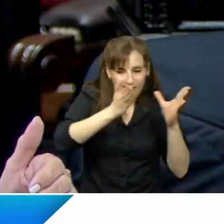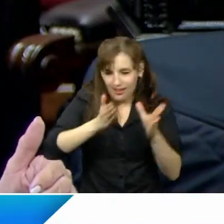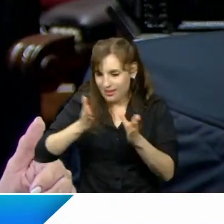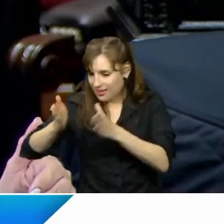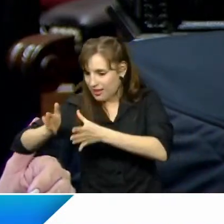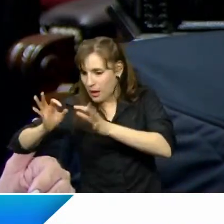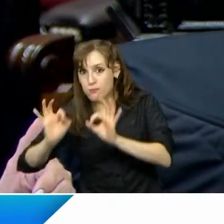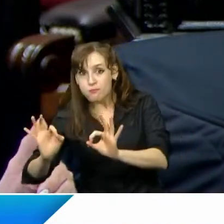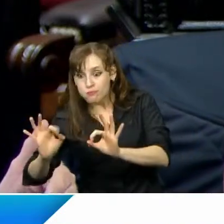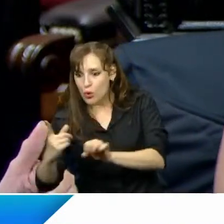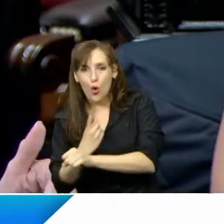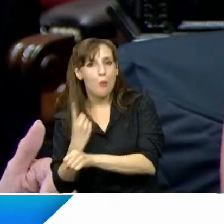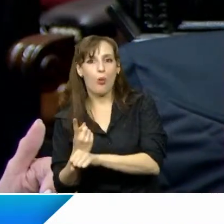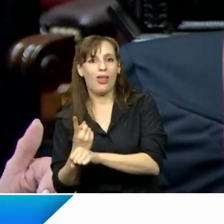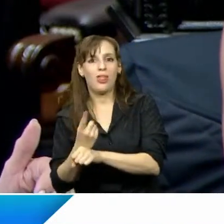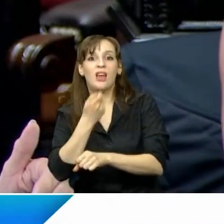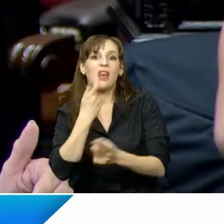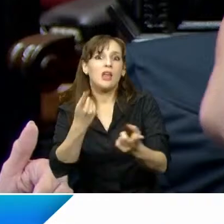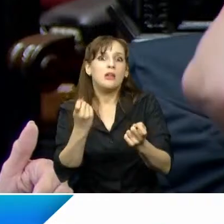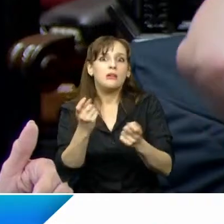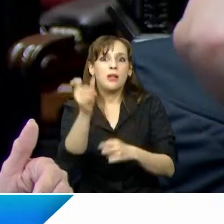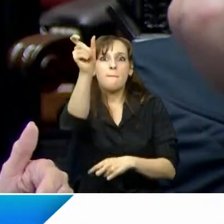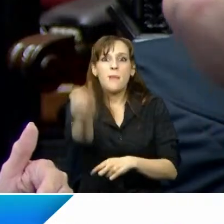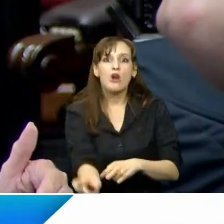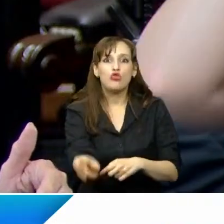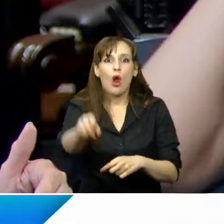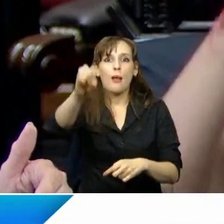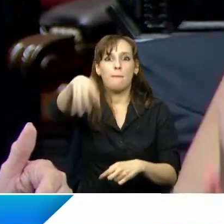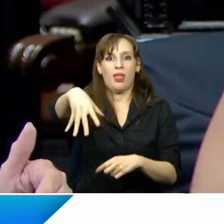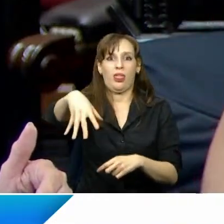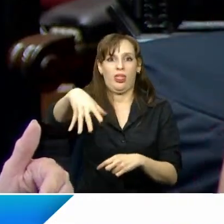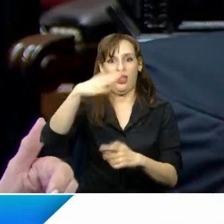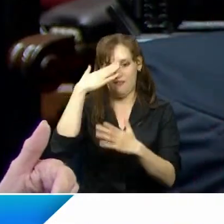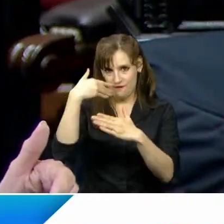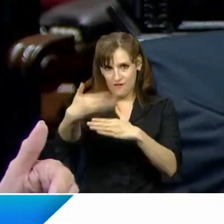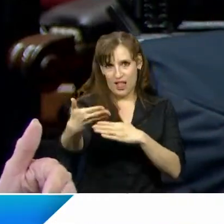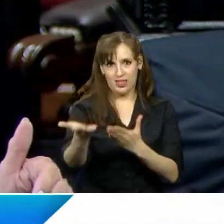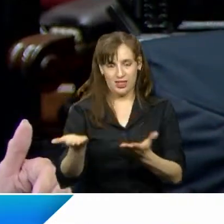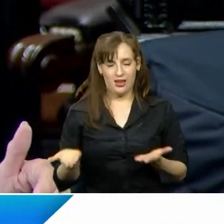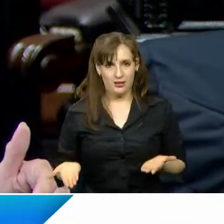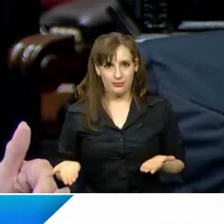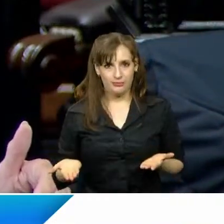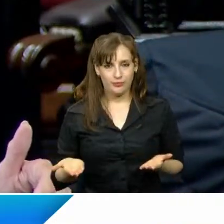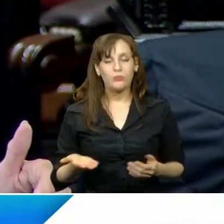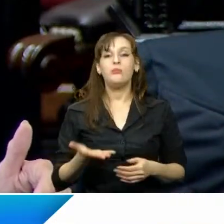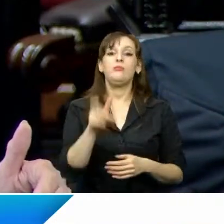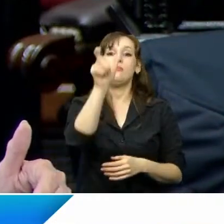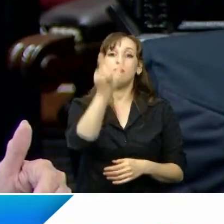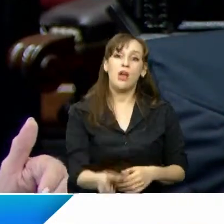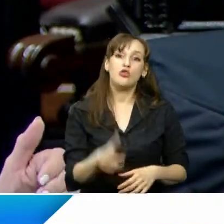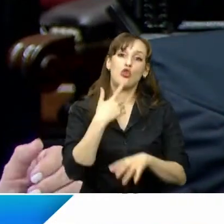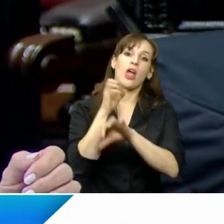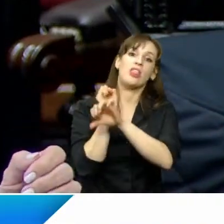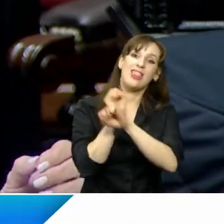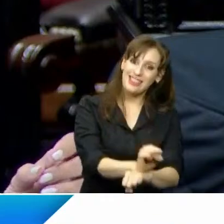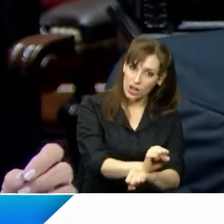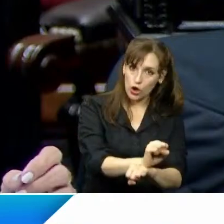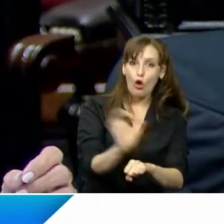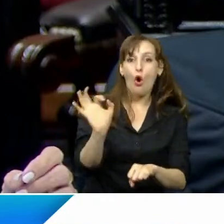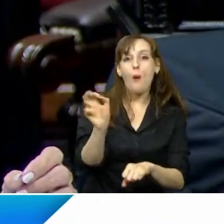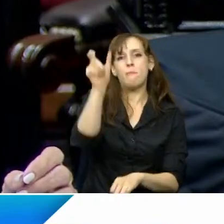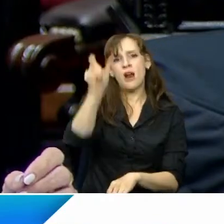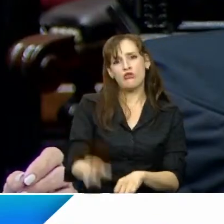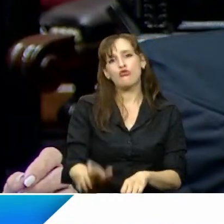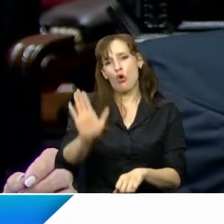enfrente o ya sea la persona física o ha venido a estar a derecho. Está detenido o la persona física se ha comprometido a estar a